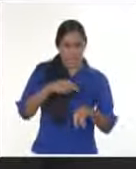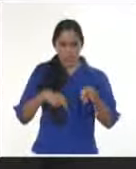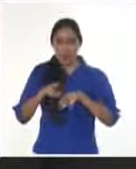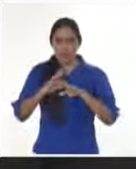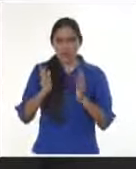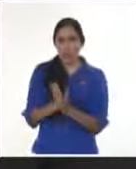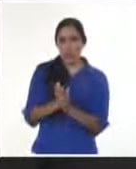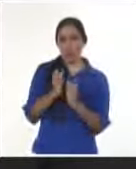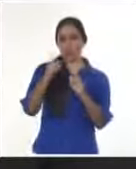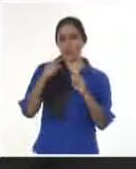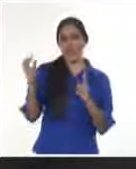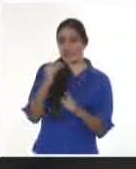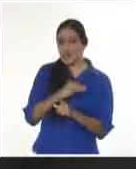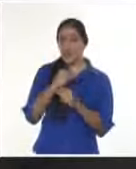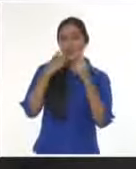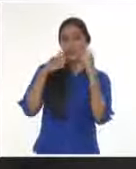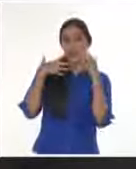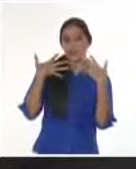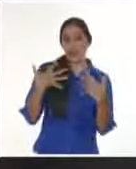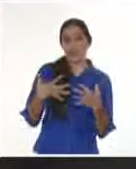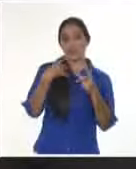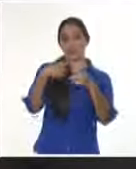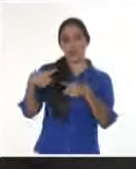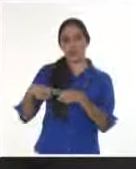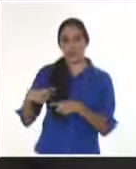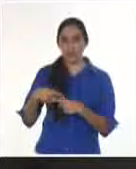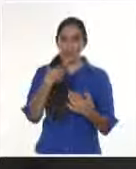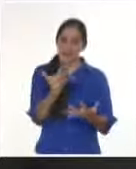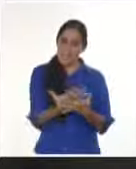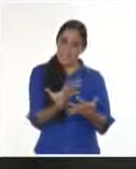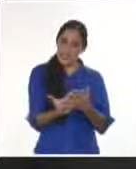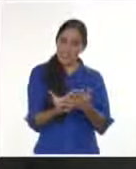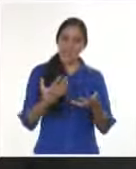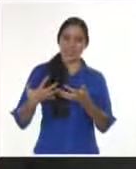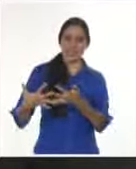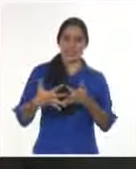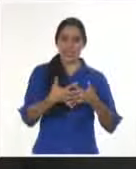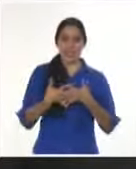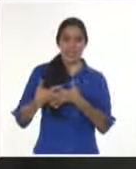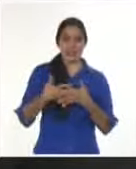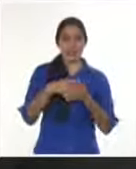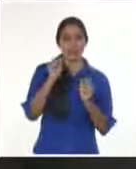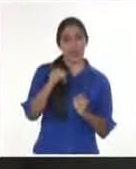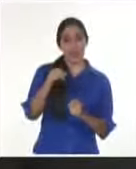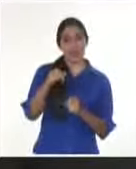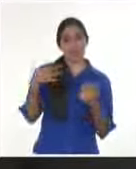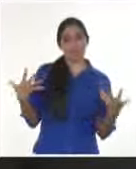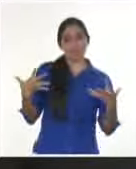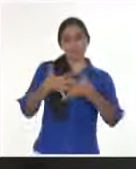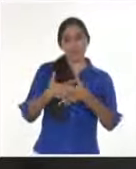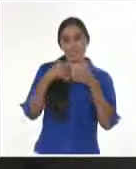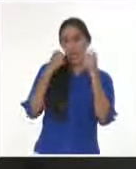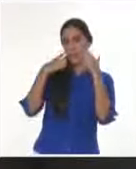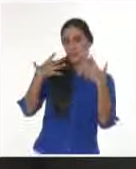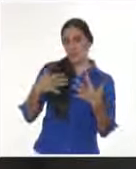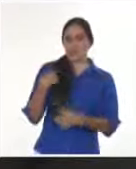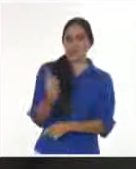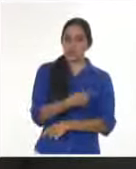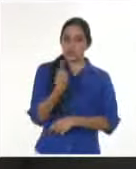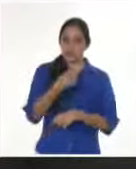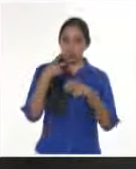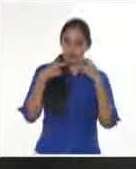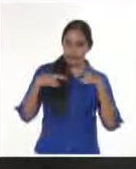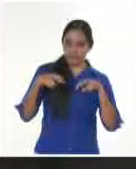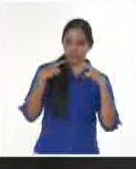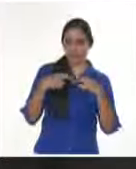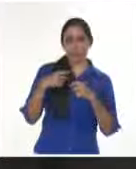prácticas laborales investigativas, que también nos relacionamos en las empresas, como la Empresa Nacional de Investigaciones Aplicadas, que es la ENIA que nosotros conocemos, y